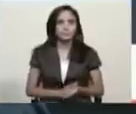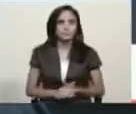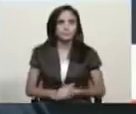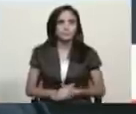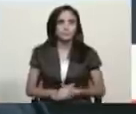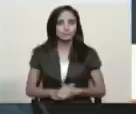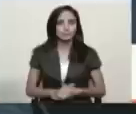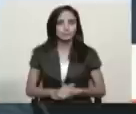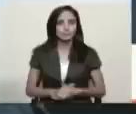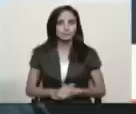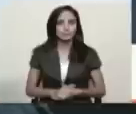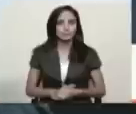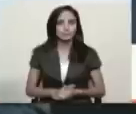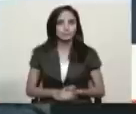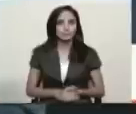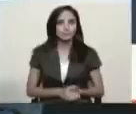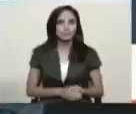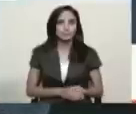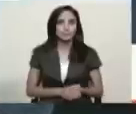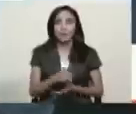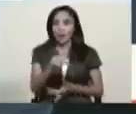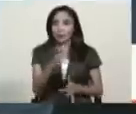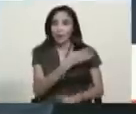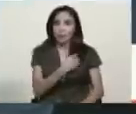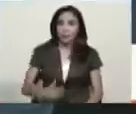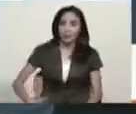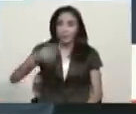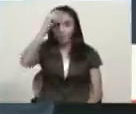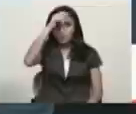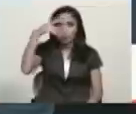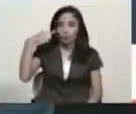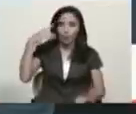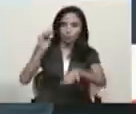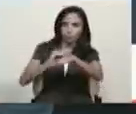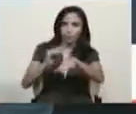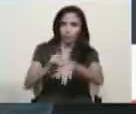Mr. Emperor, Donald Trump.